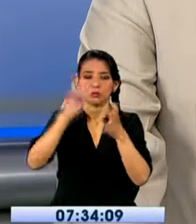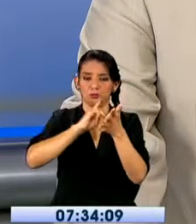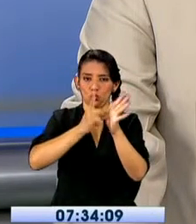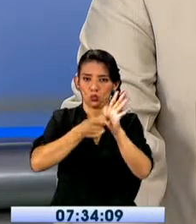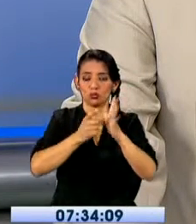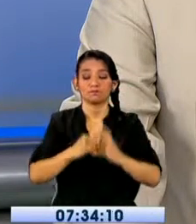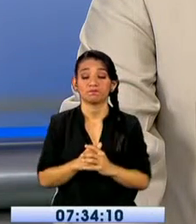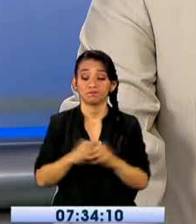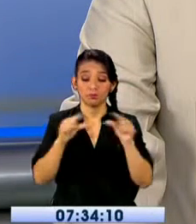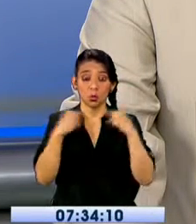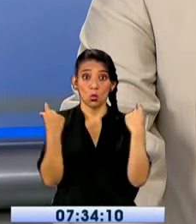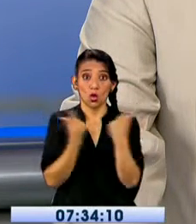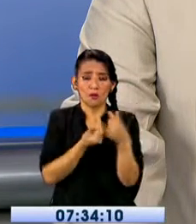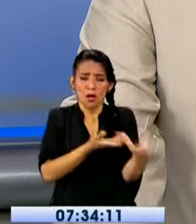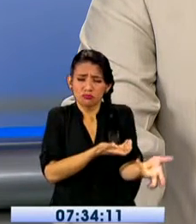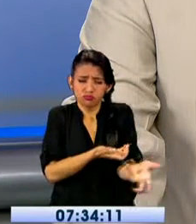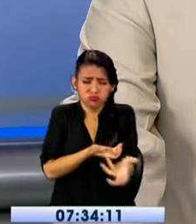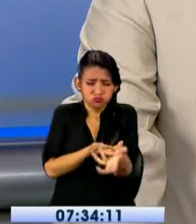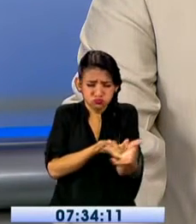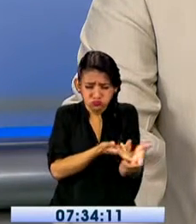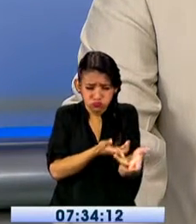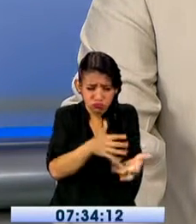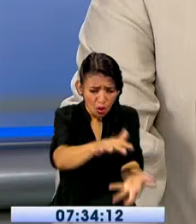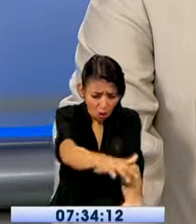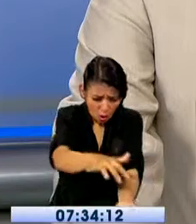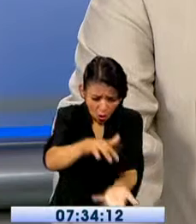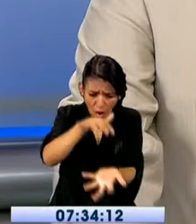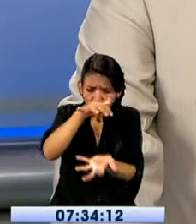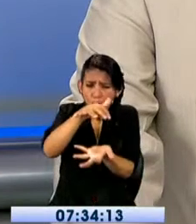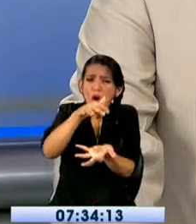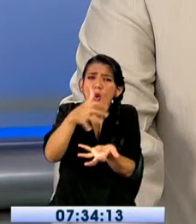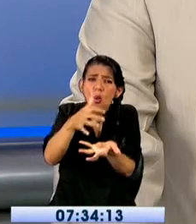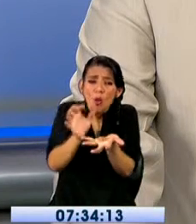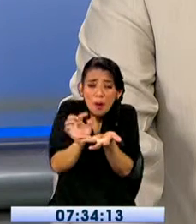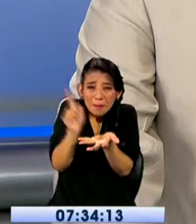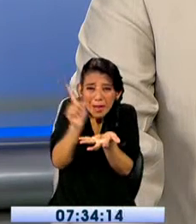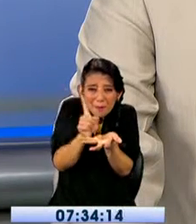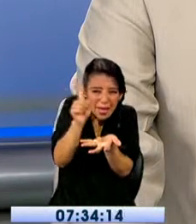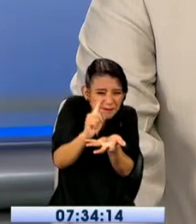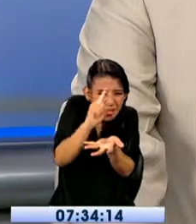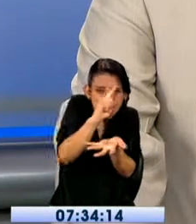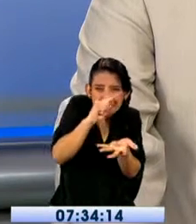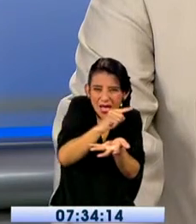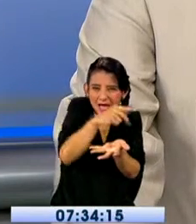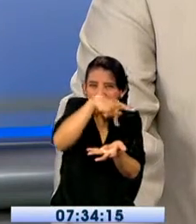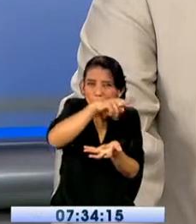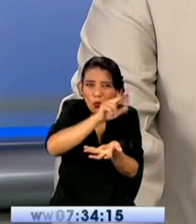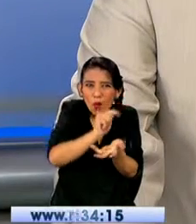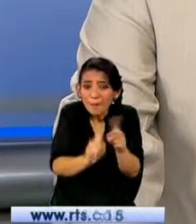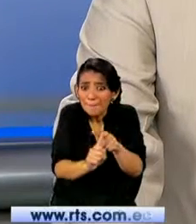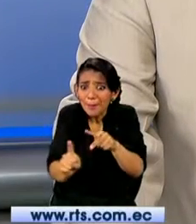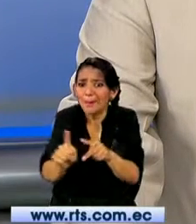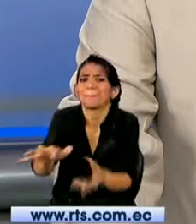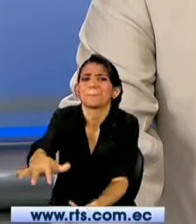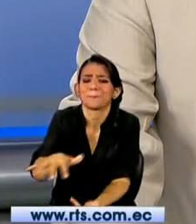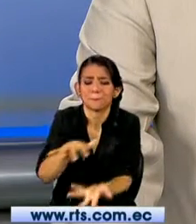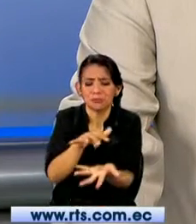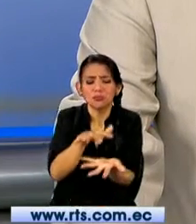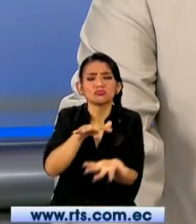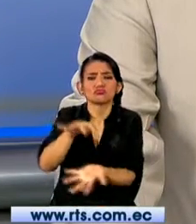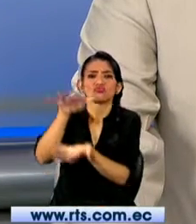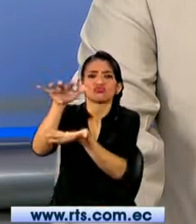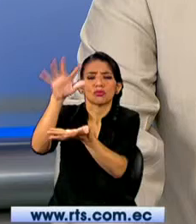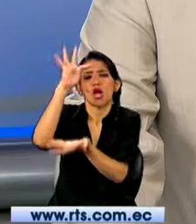7:34 de la mañana. Dos miembros del cuerpo bombero rescataron una hembra puercoespín que trataba de huir de las llamas en el incendio de Puembo. La pequeña criatura fue llevada a una